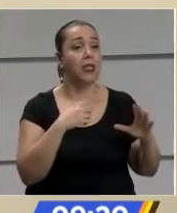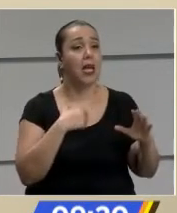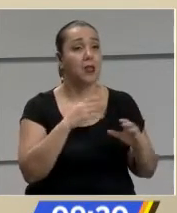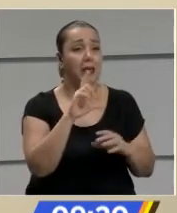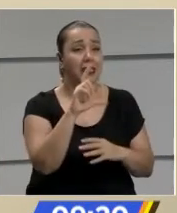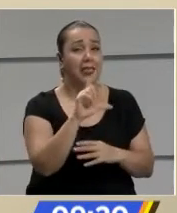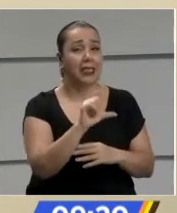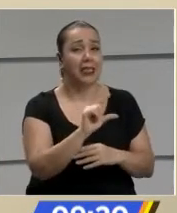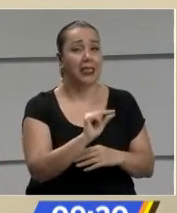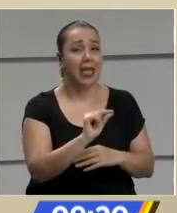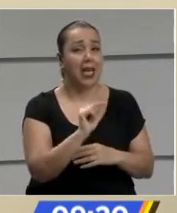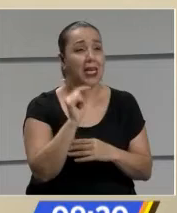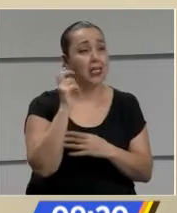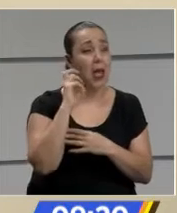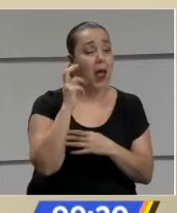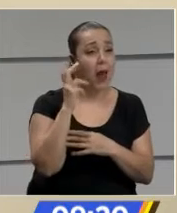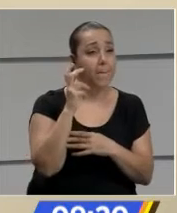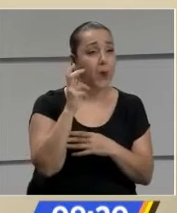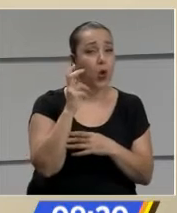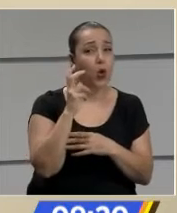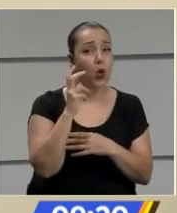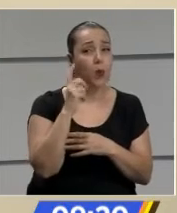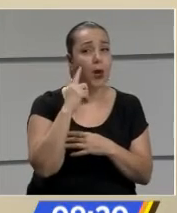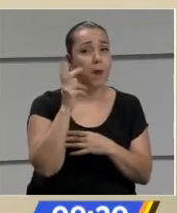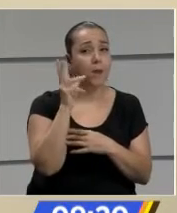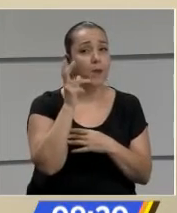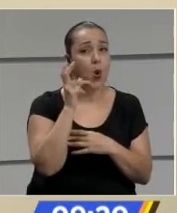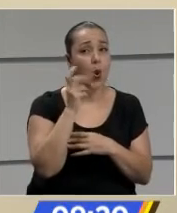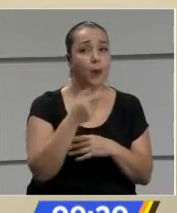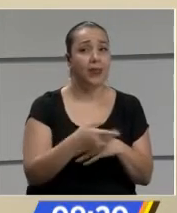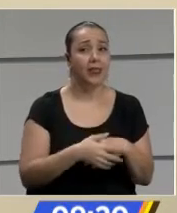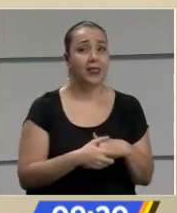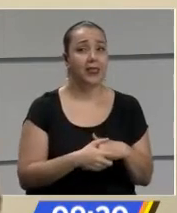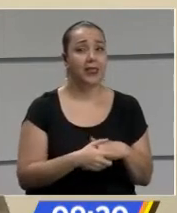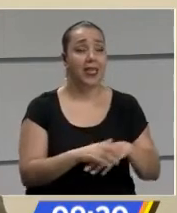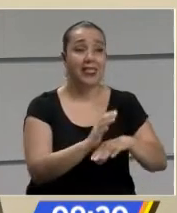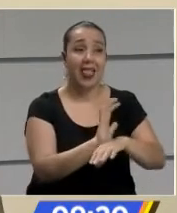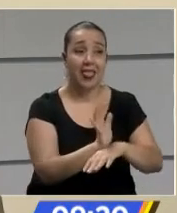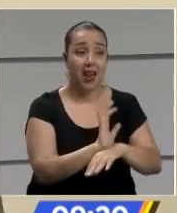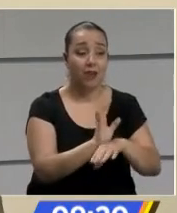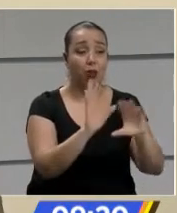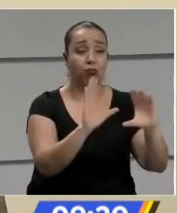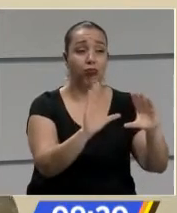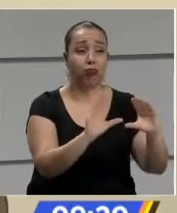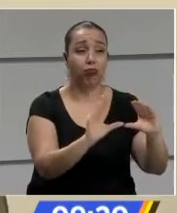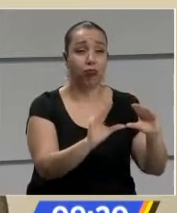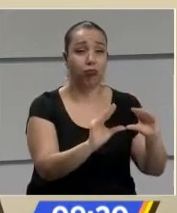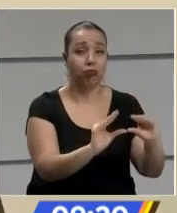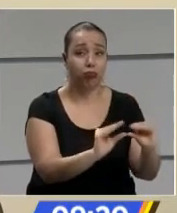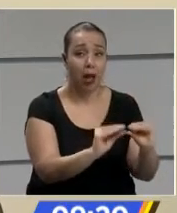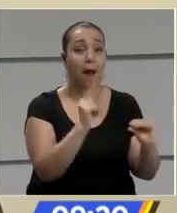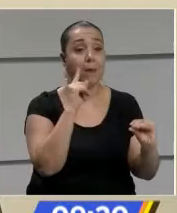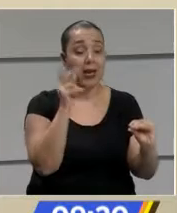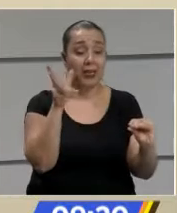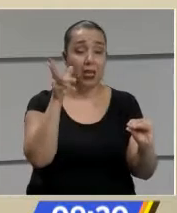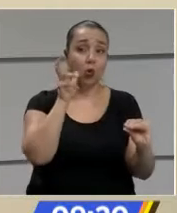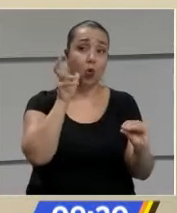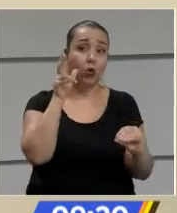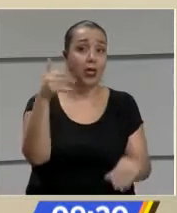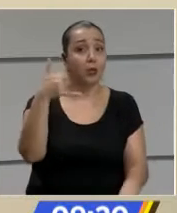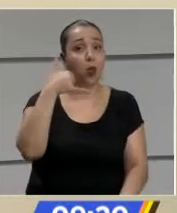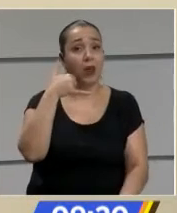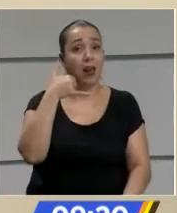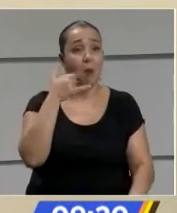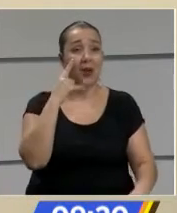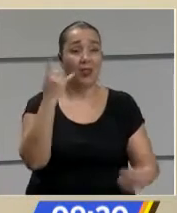momentito. Bájame nada más un momentito el volumen del televisor ahí. Nada más escúchenos por teléfono para que no